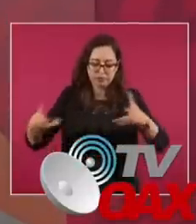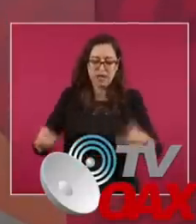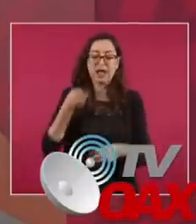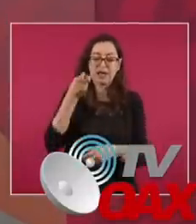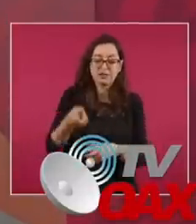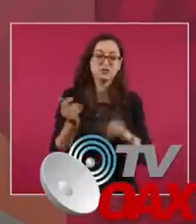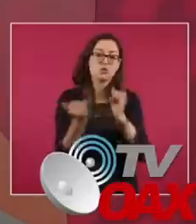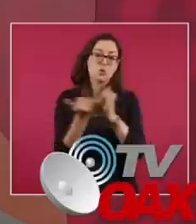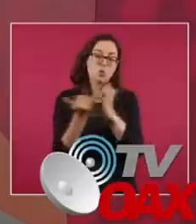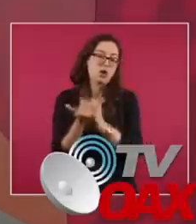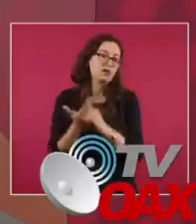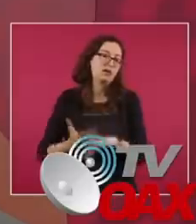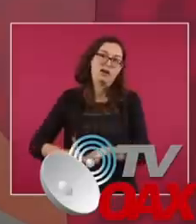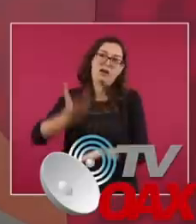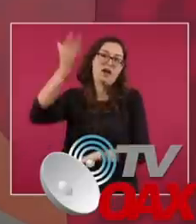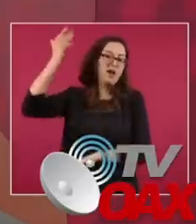regresarle a la nación